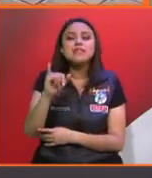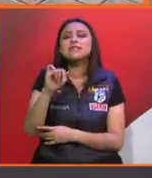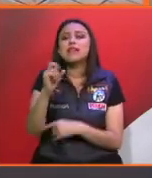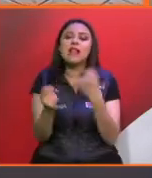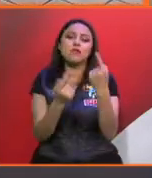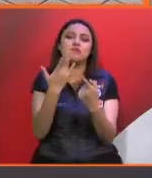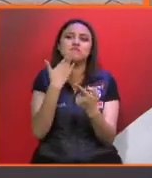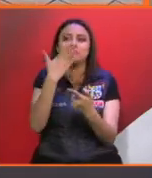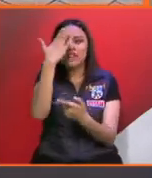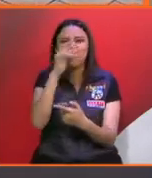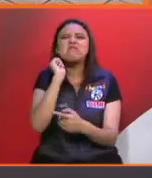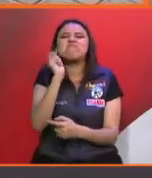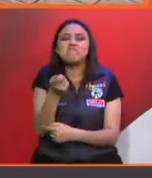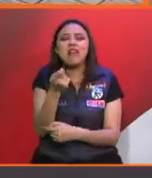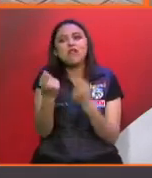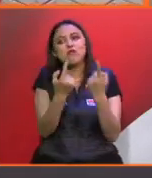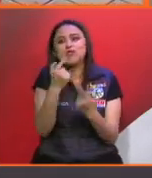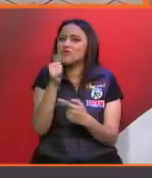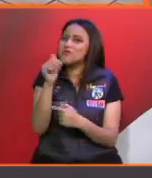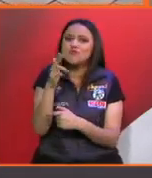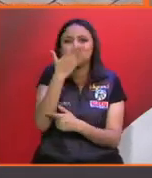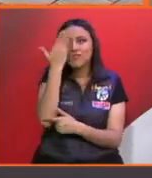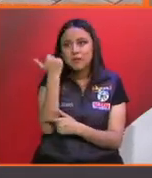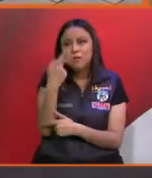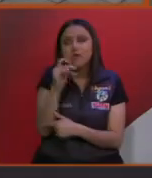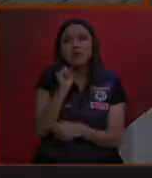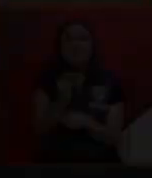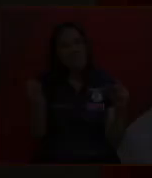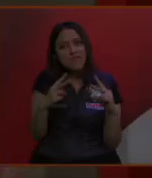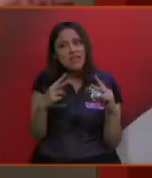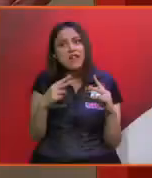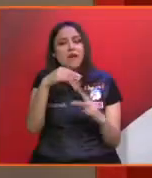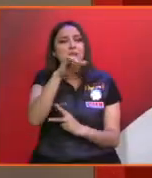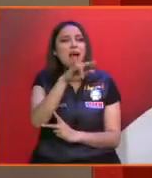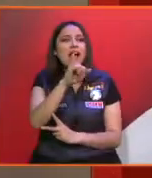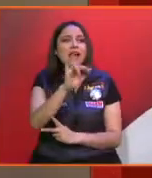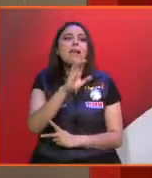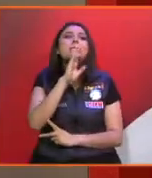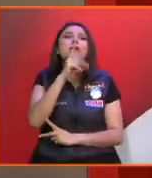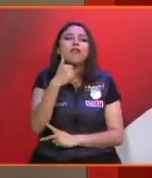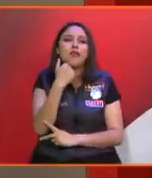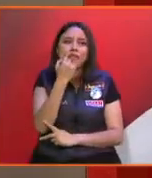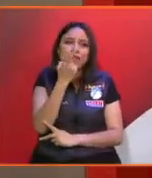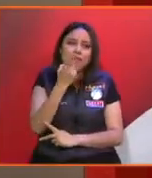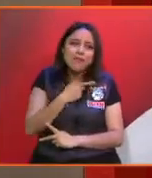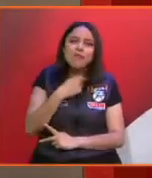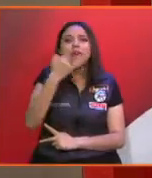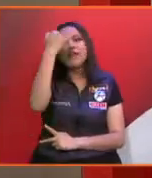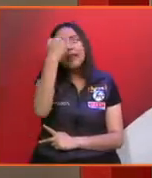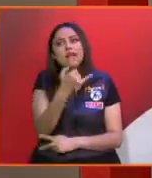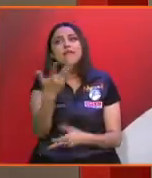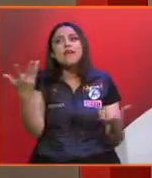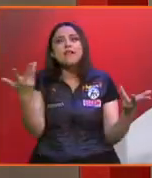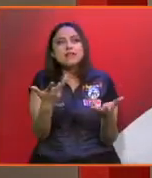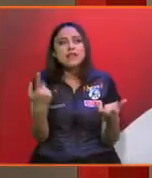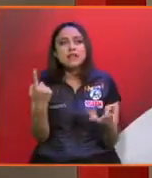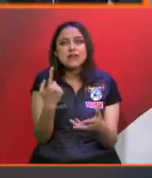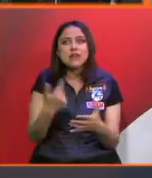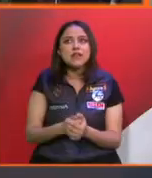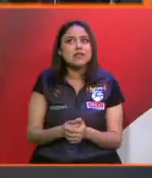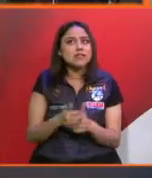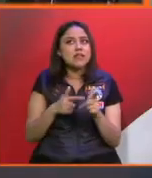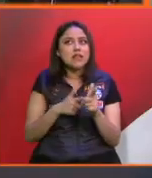algunos ya saben de qué se trata la villa, algunos otros no, pero ahorita lo van a descubrir, Calle. Mariana, ¿qué vamos a hacer con nuestro jefe Garralda? Que él